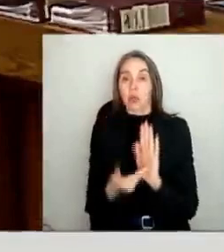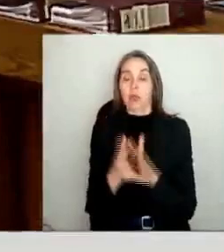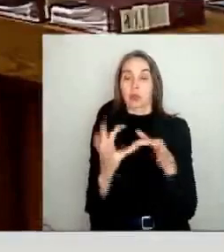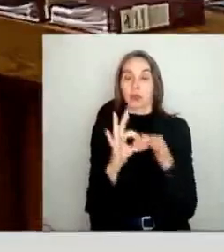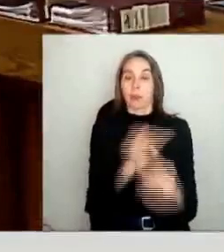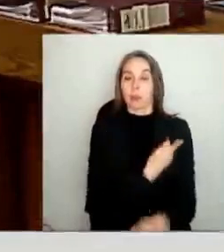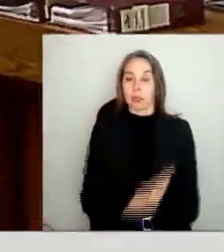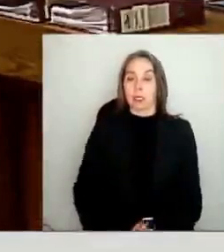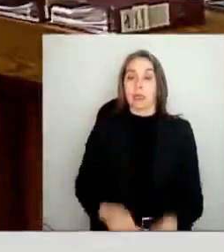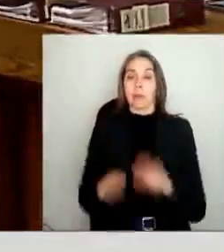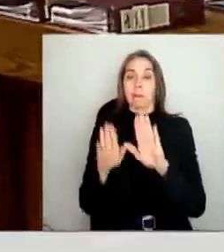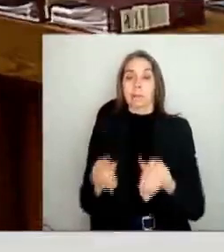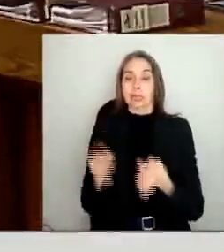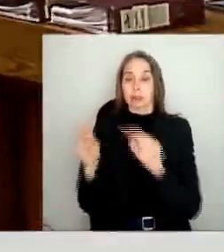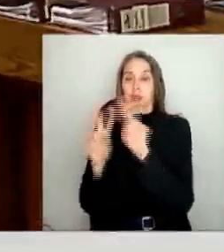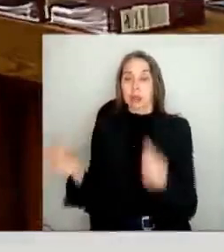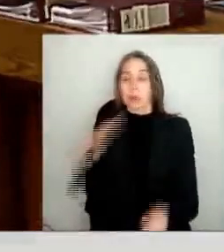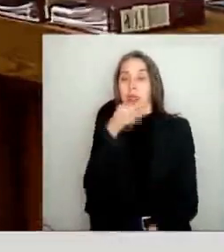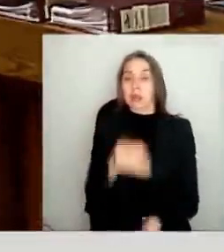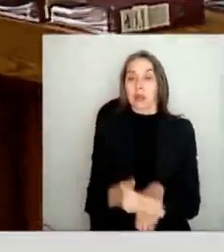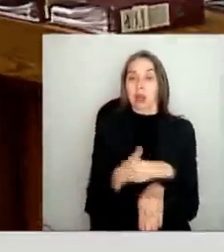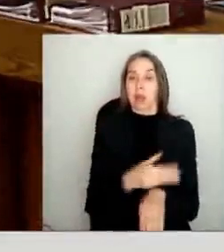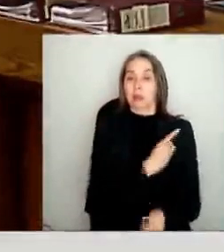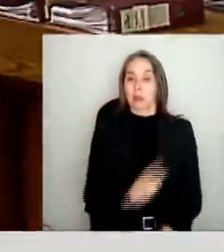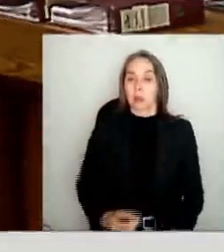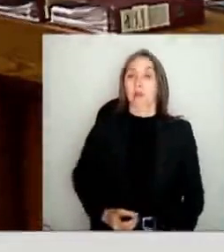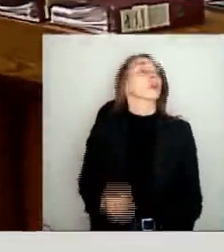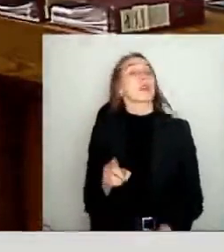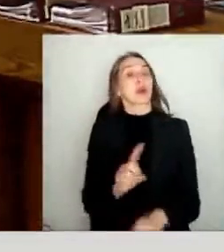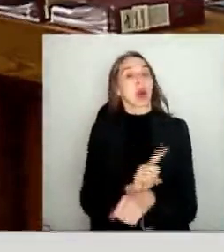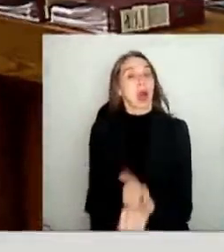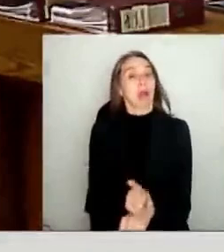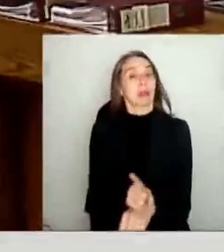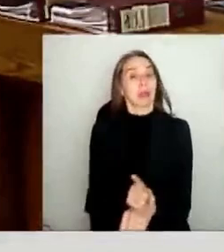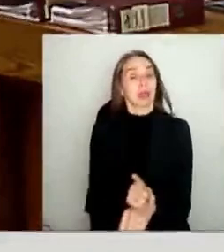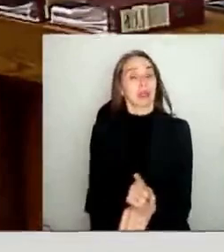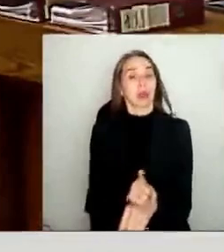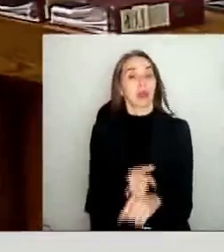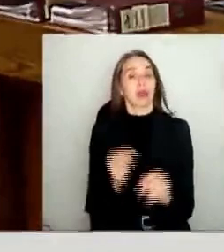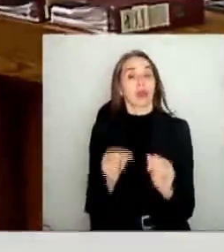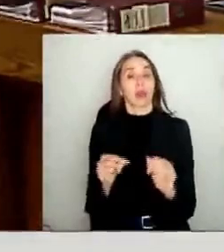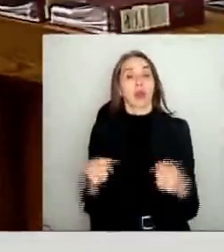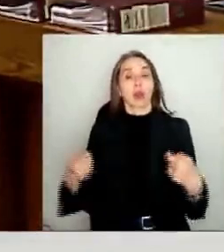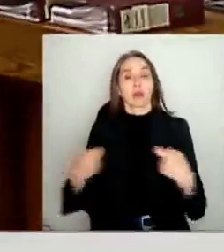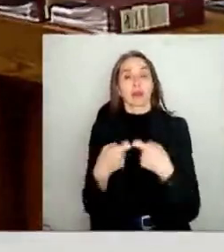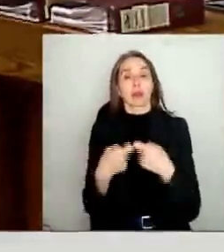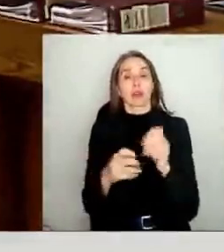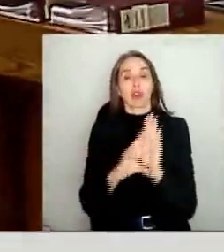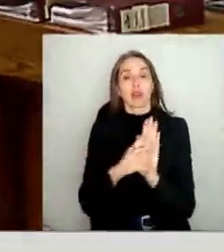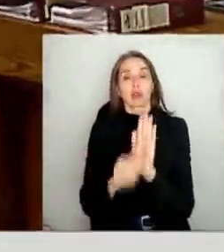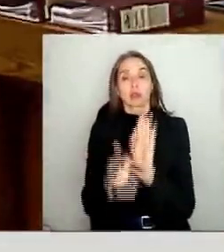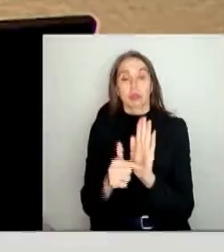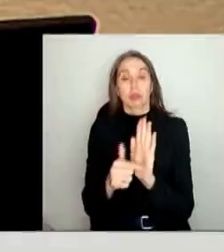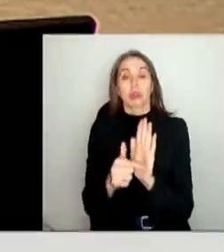punto qué es lo que sucede se presenta de inmediato un conflicto con la Constitución Al momento de presentarse